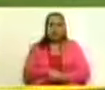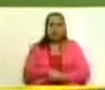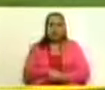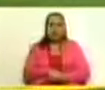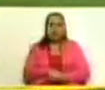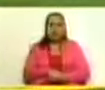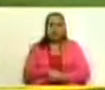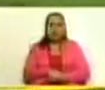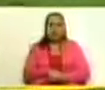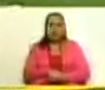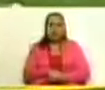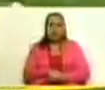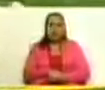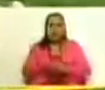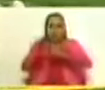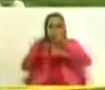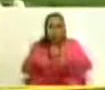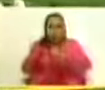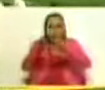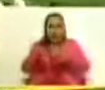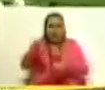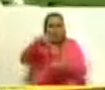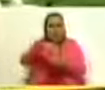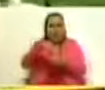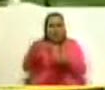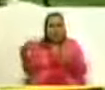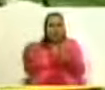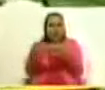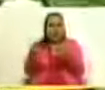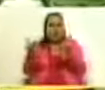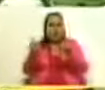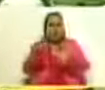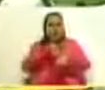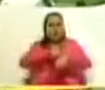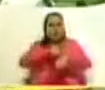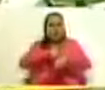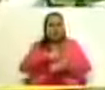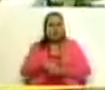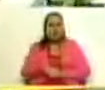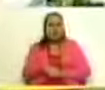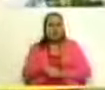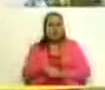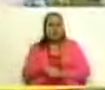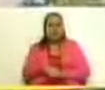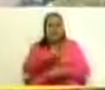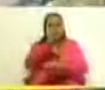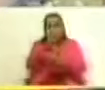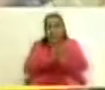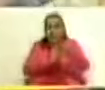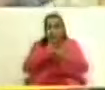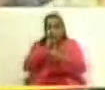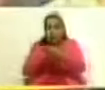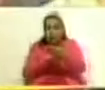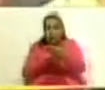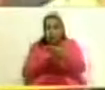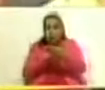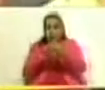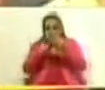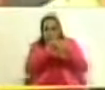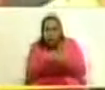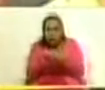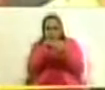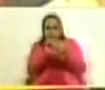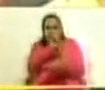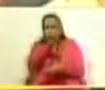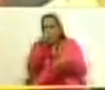cómputo del Congreso de la Nueva Época, se han registrado que se realizaron